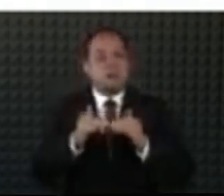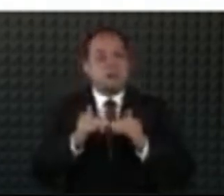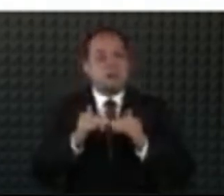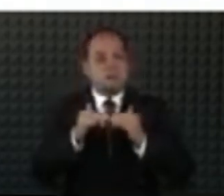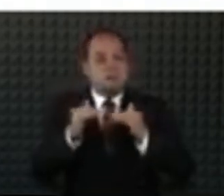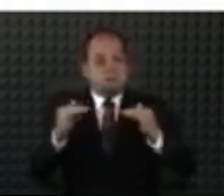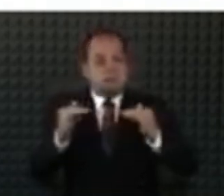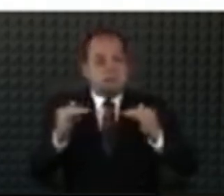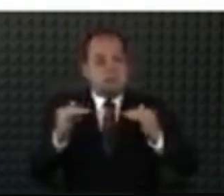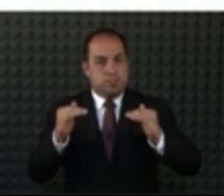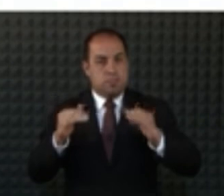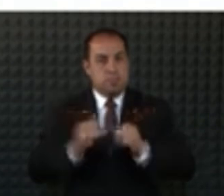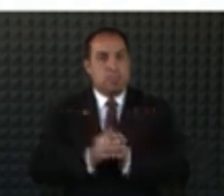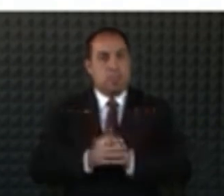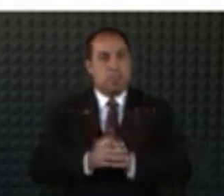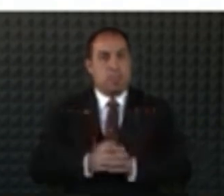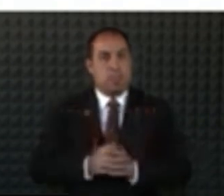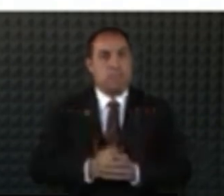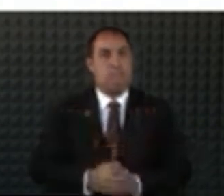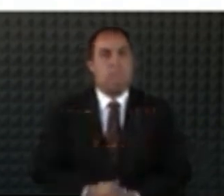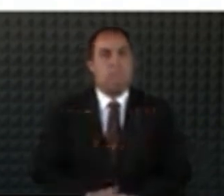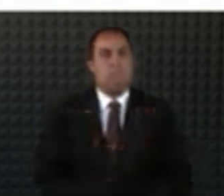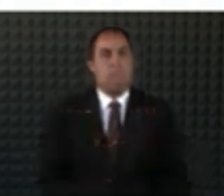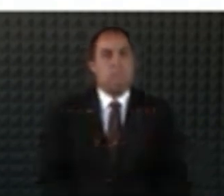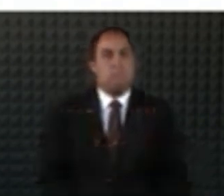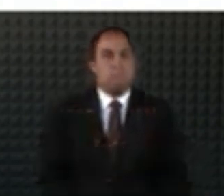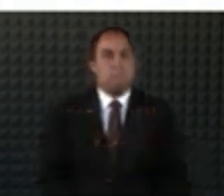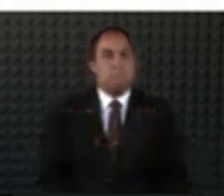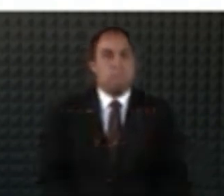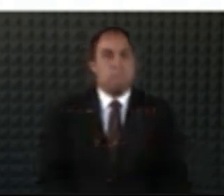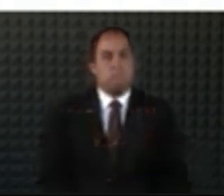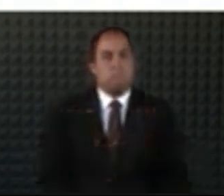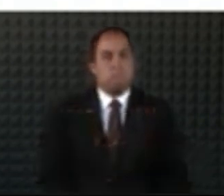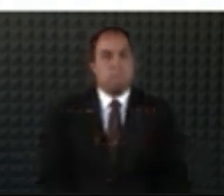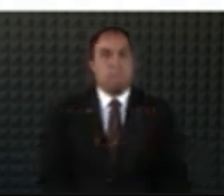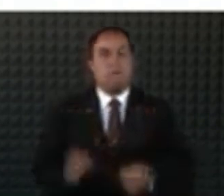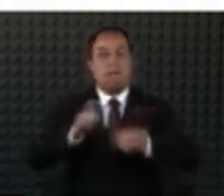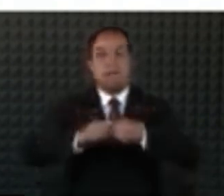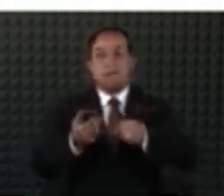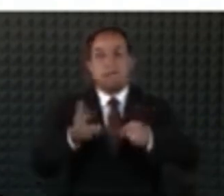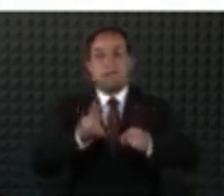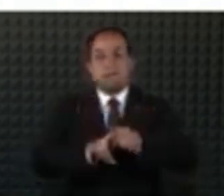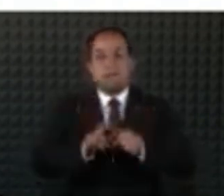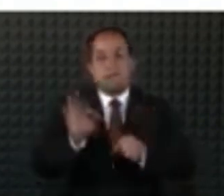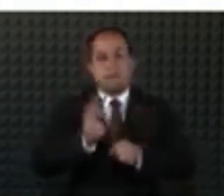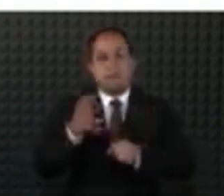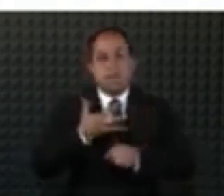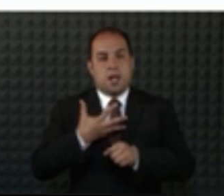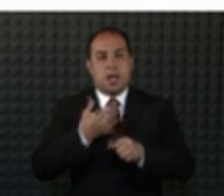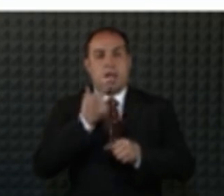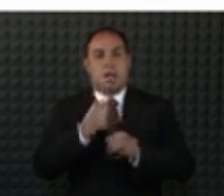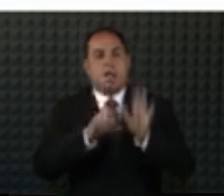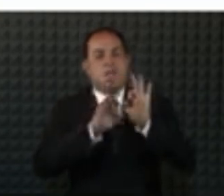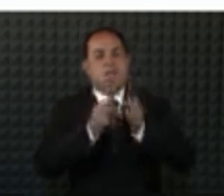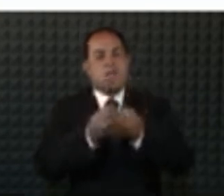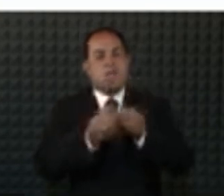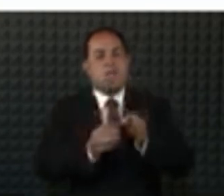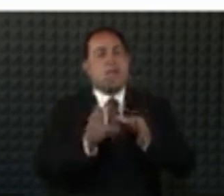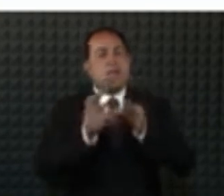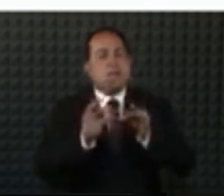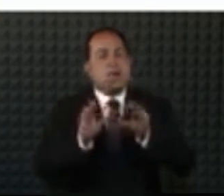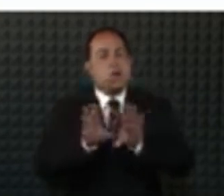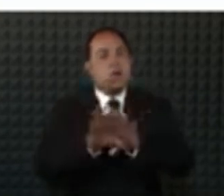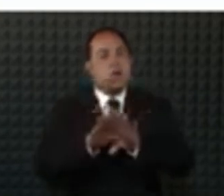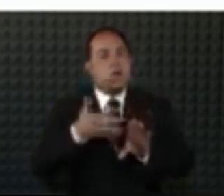logramos superar el año pasado. Siguiente. Los ingresos hospitalarios, que tal vez es el mejor indicador de cómo vamos con respecto